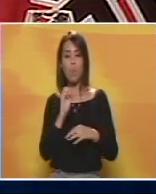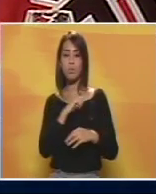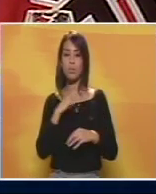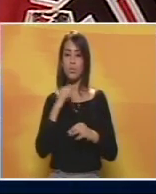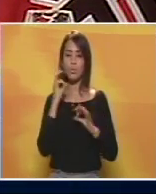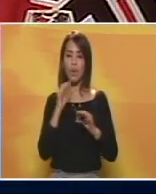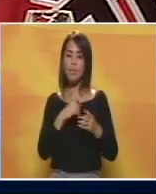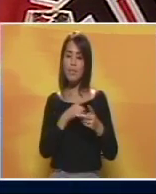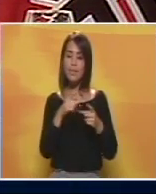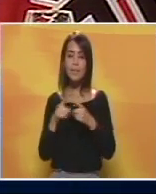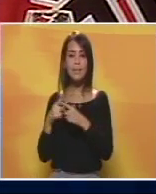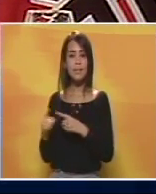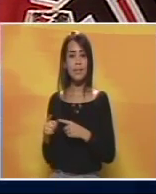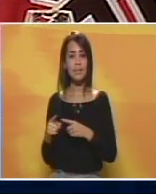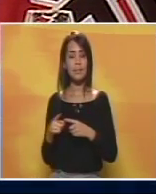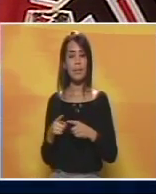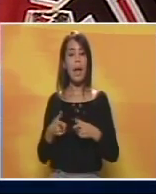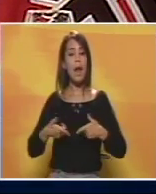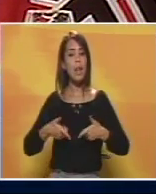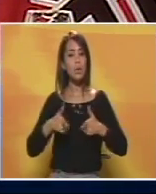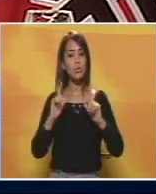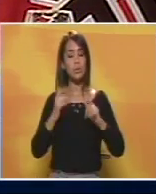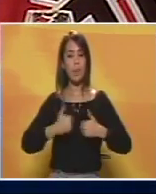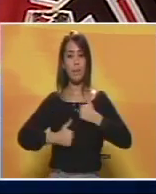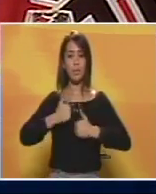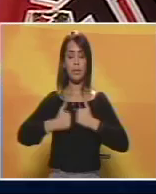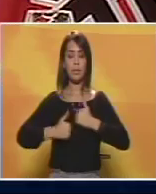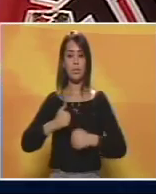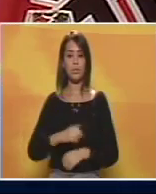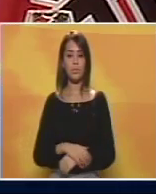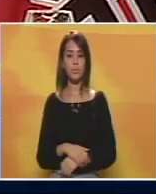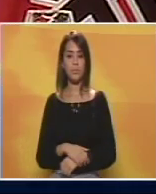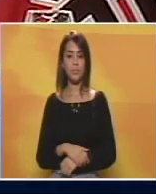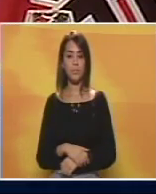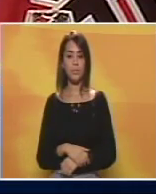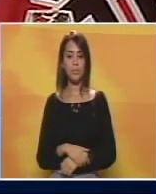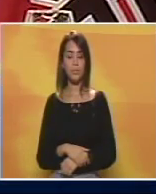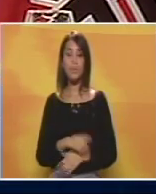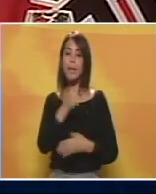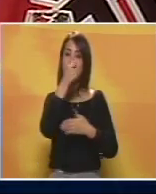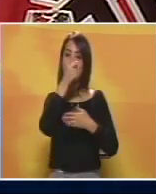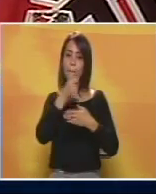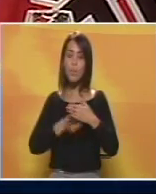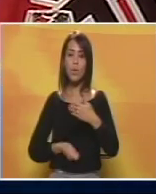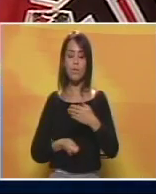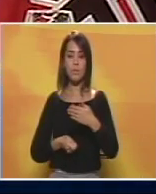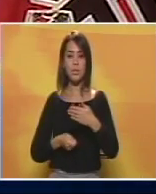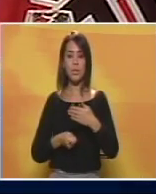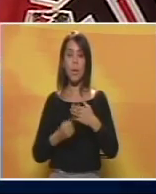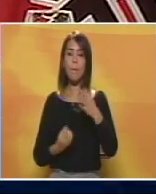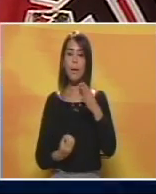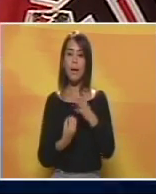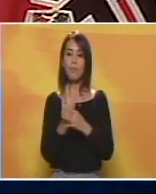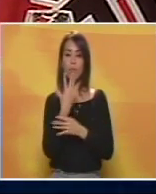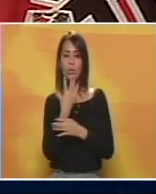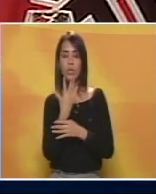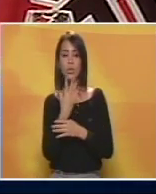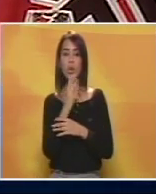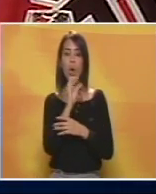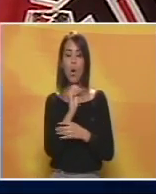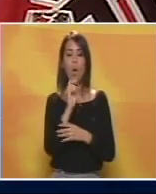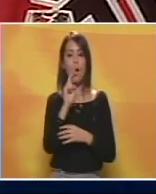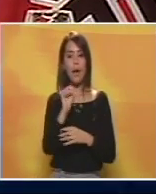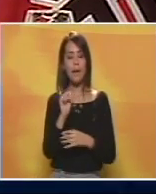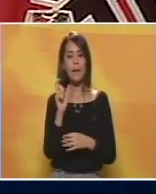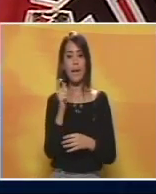jurídicas distintas a las autorizadas por los candidatos. Es decir, está prohibido para las fundaciones, ONG,